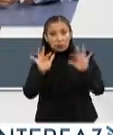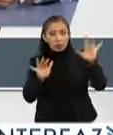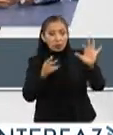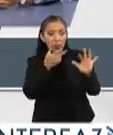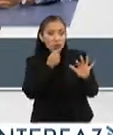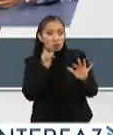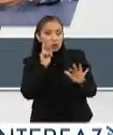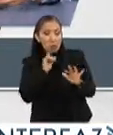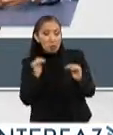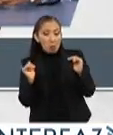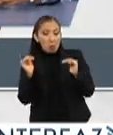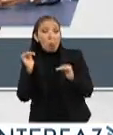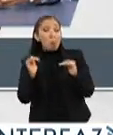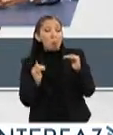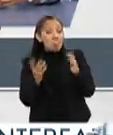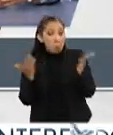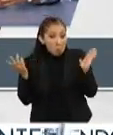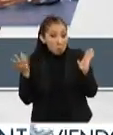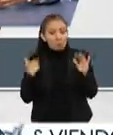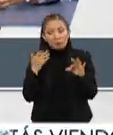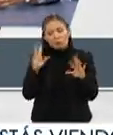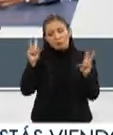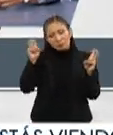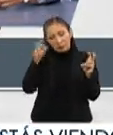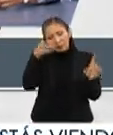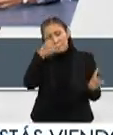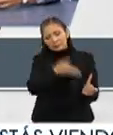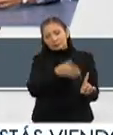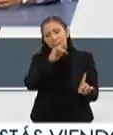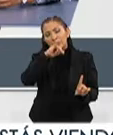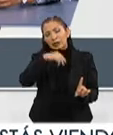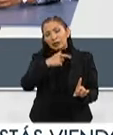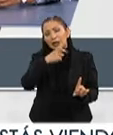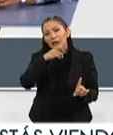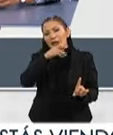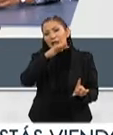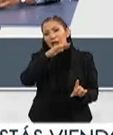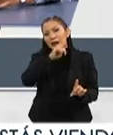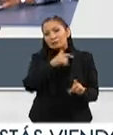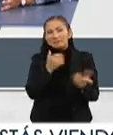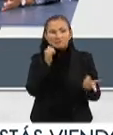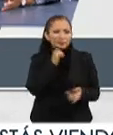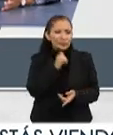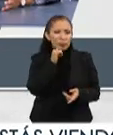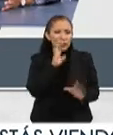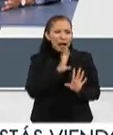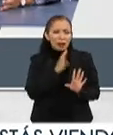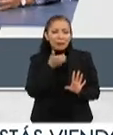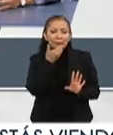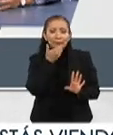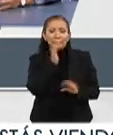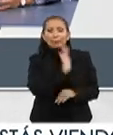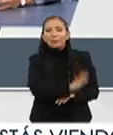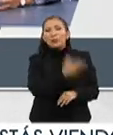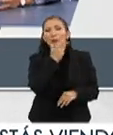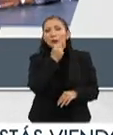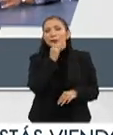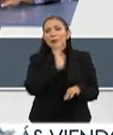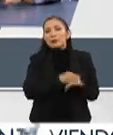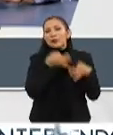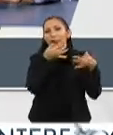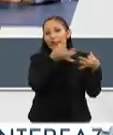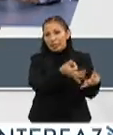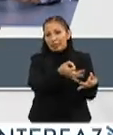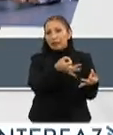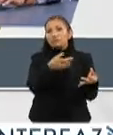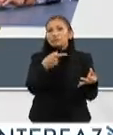¿no? Evidentemente, pues en la cuestión ingenieril siempre hay una tradición de los hombres. Sin embargo,